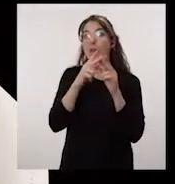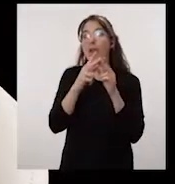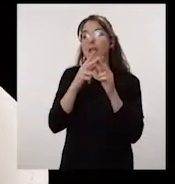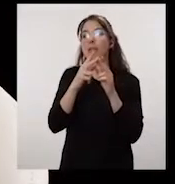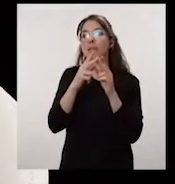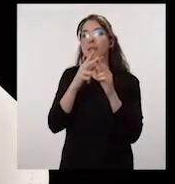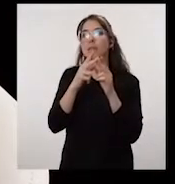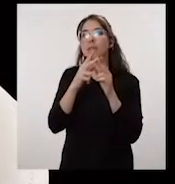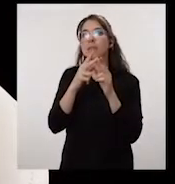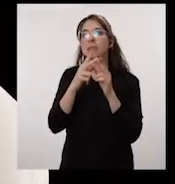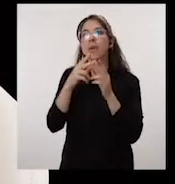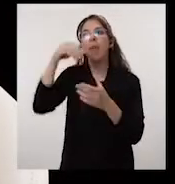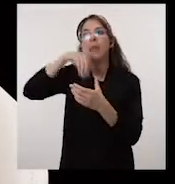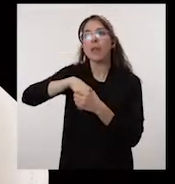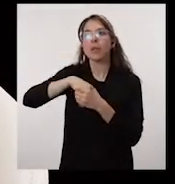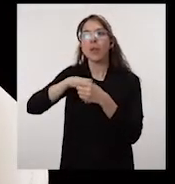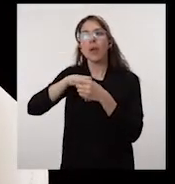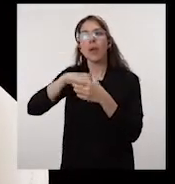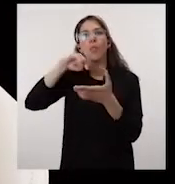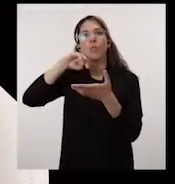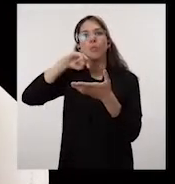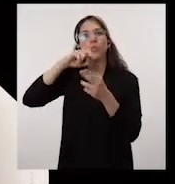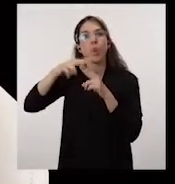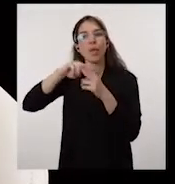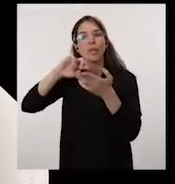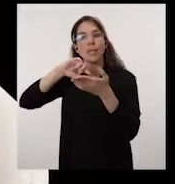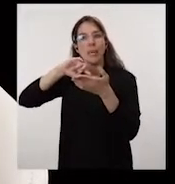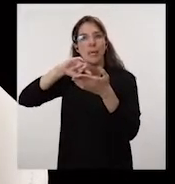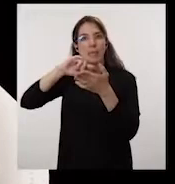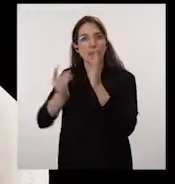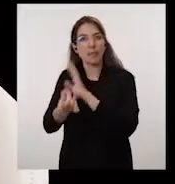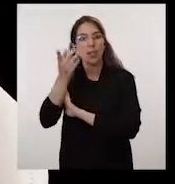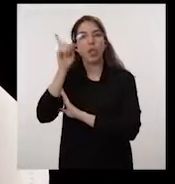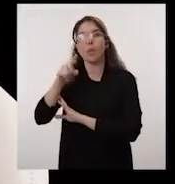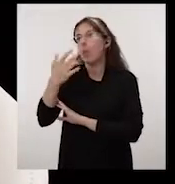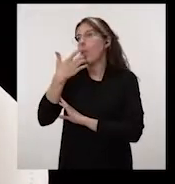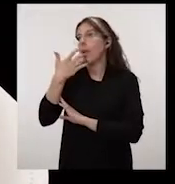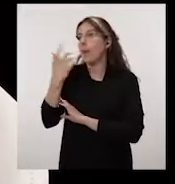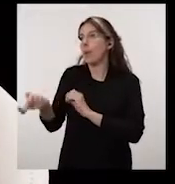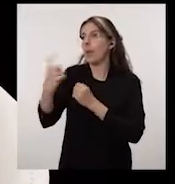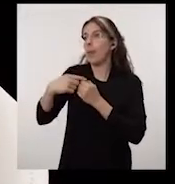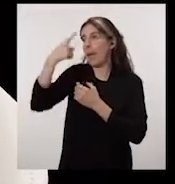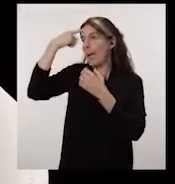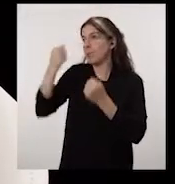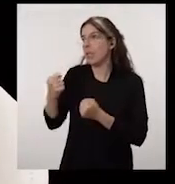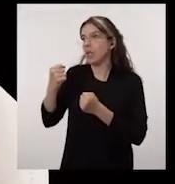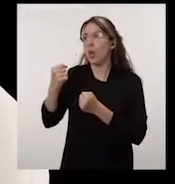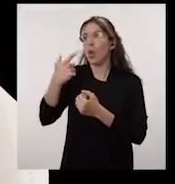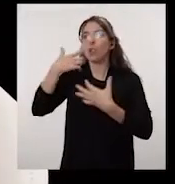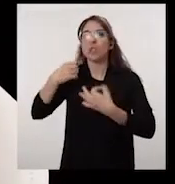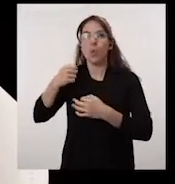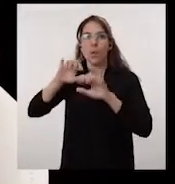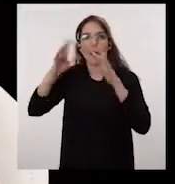desarrollo de políticas o desarrollos de sistemas de gobernanza unido con expertos en ciberseguridad y